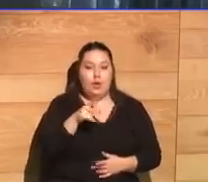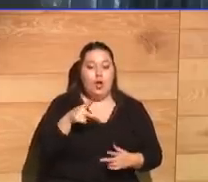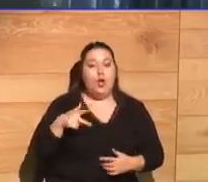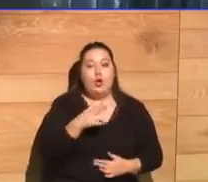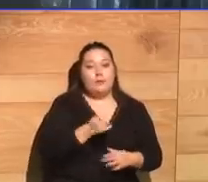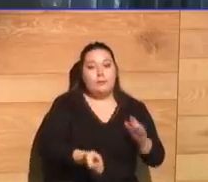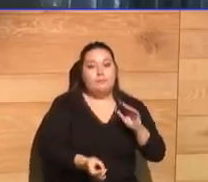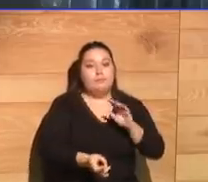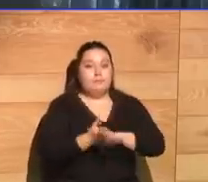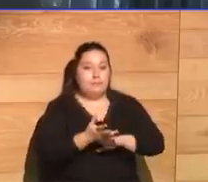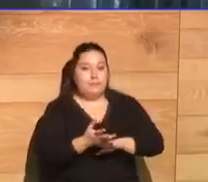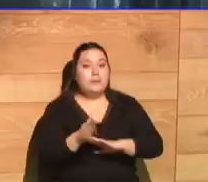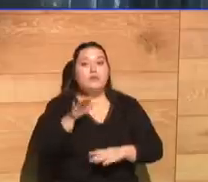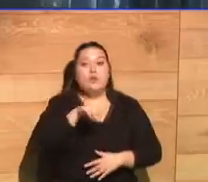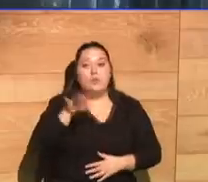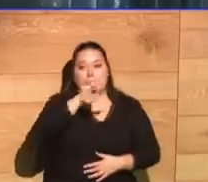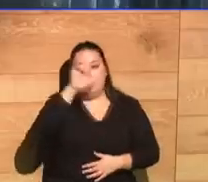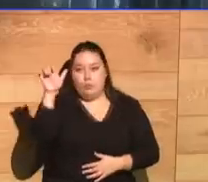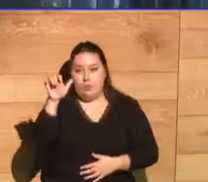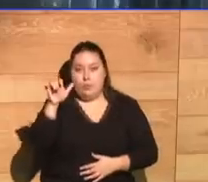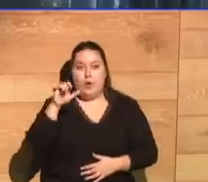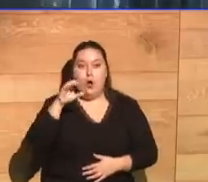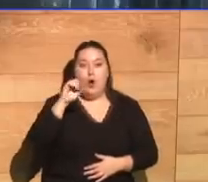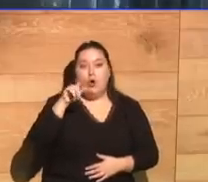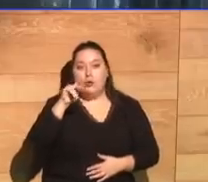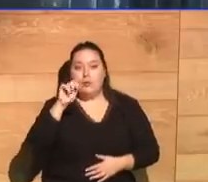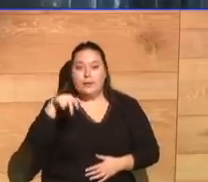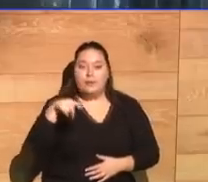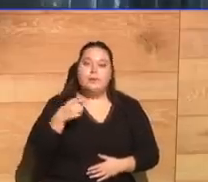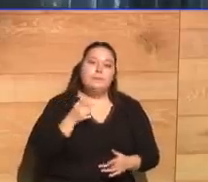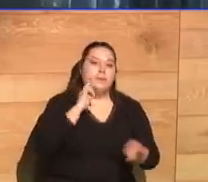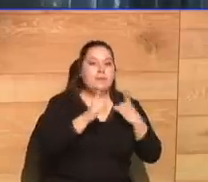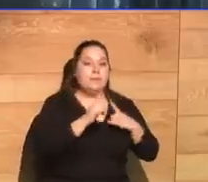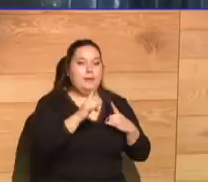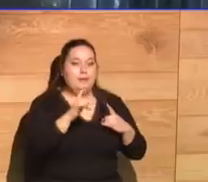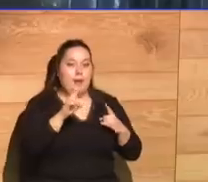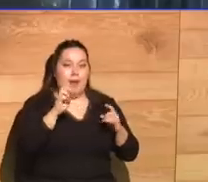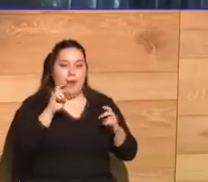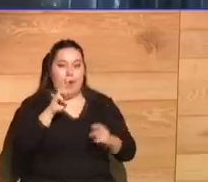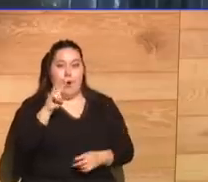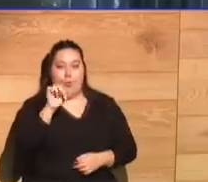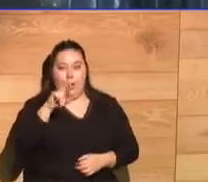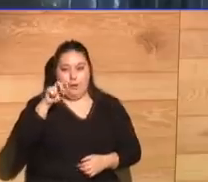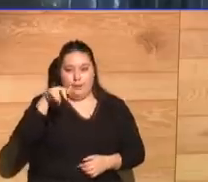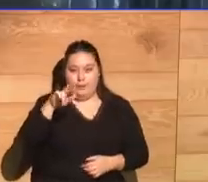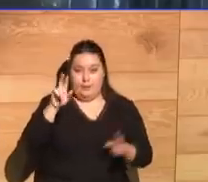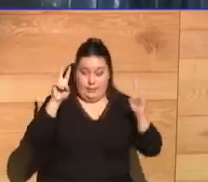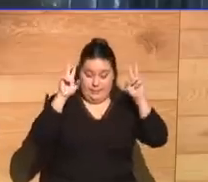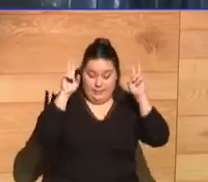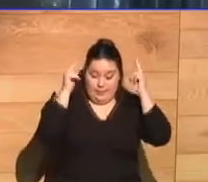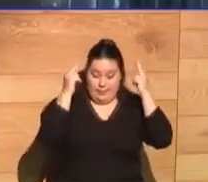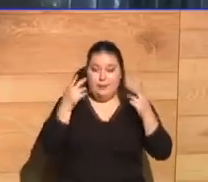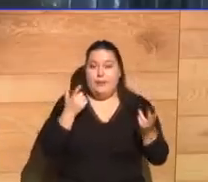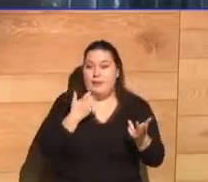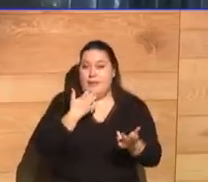el corte está en Europa. Y lo tienen los Sulkin en la mano. Y los Sulkin llaman a Warner y dicen: o nos mandas no sé cuántos millones de dólares, o nada. O